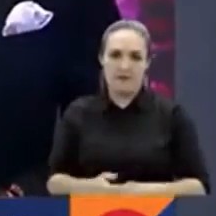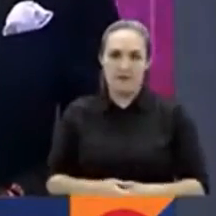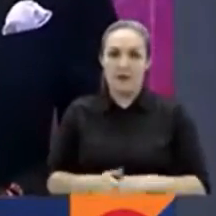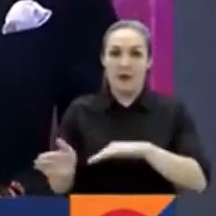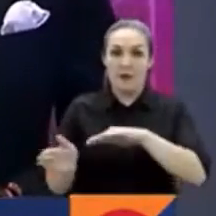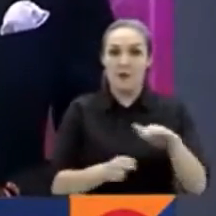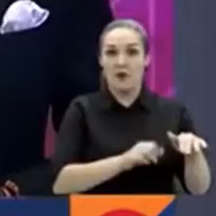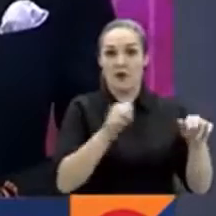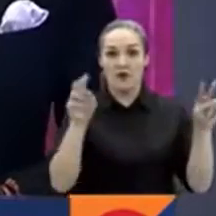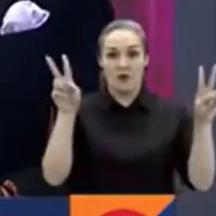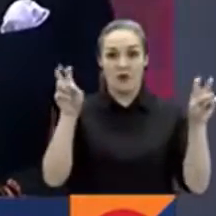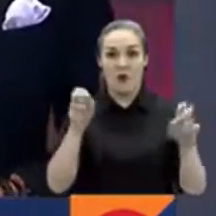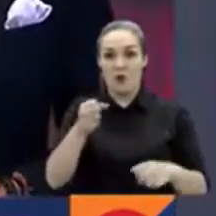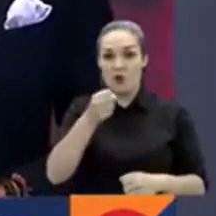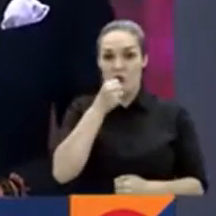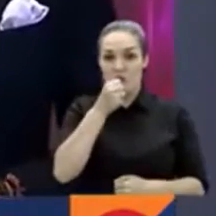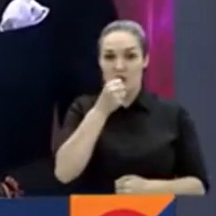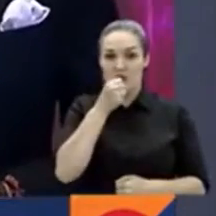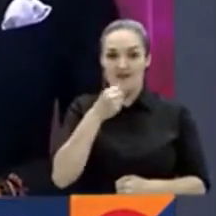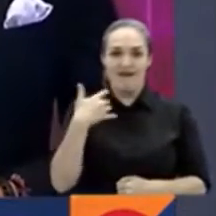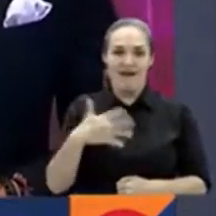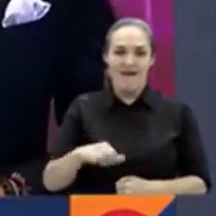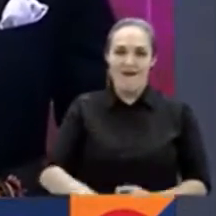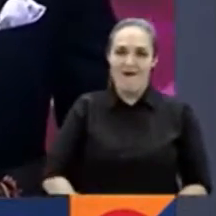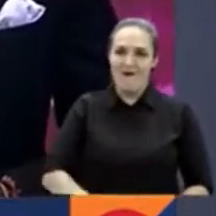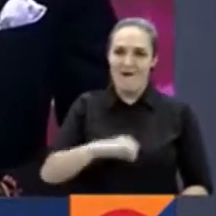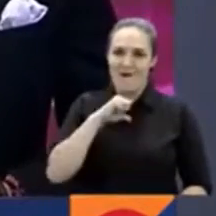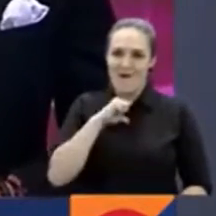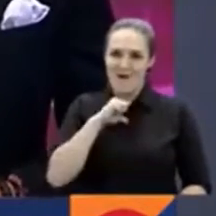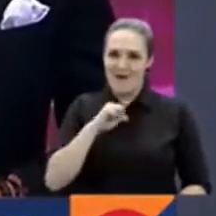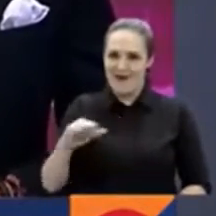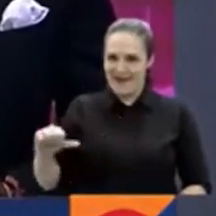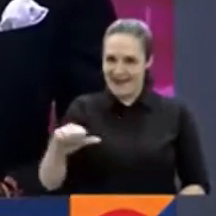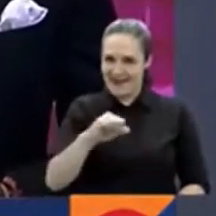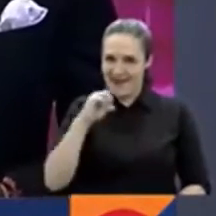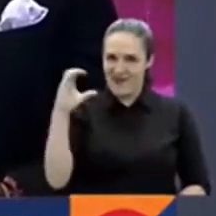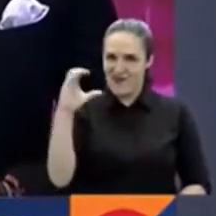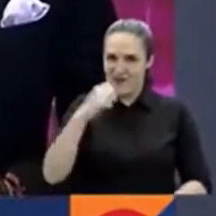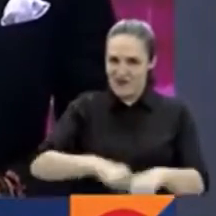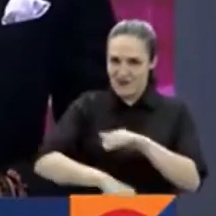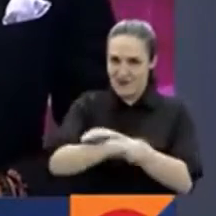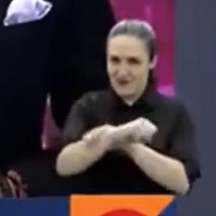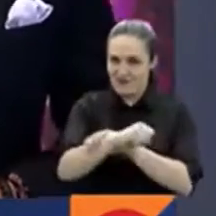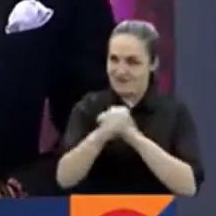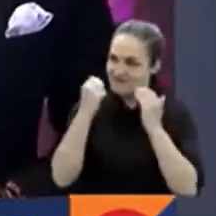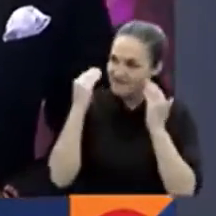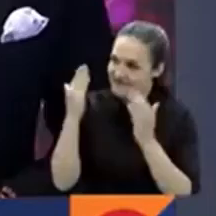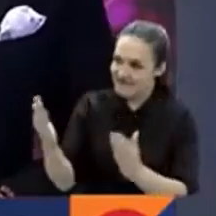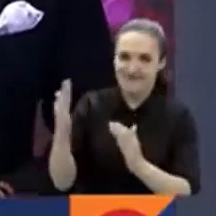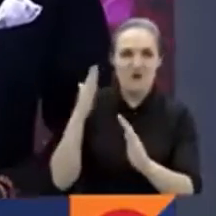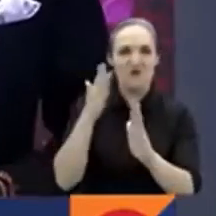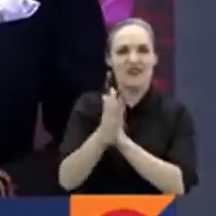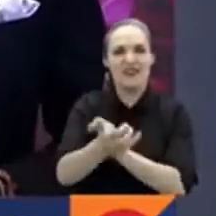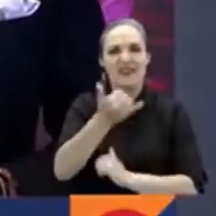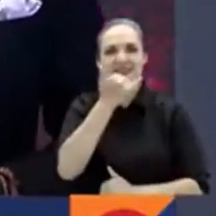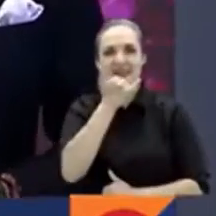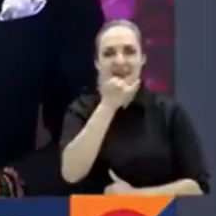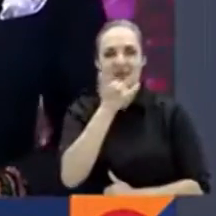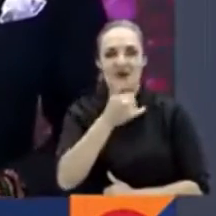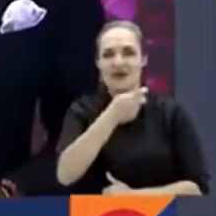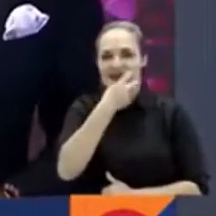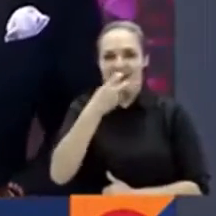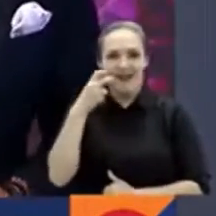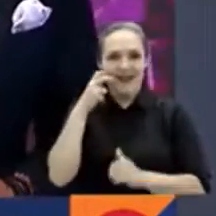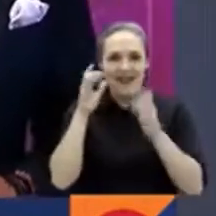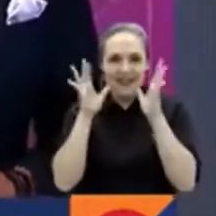Cambiamos de tema y tenemos una noticia que llena de orgullo al fútbol femenino de nuestro país. Camilo, adelántenos qué pasó con Linda Caicedo